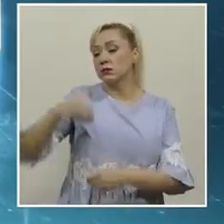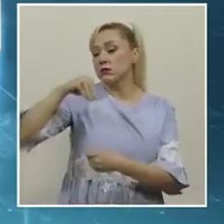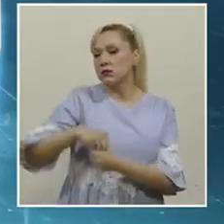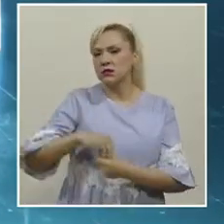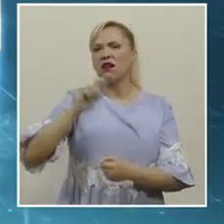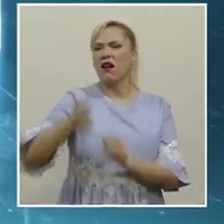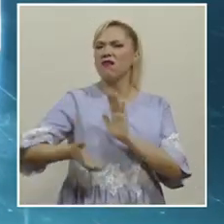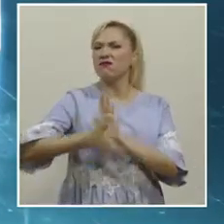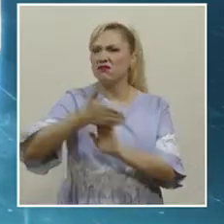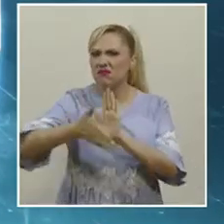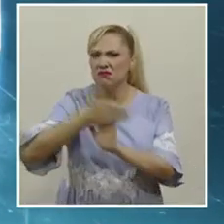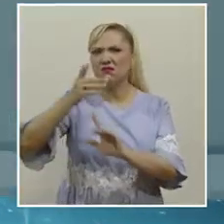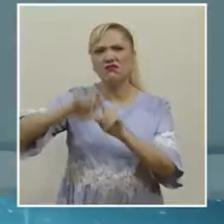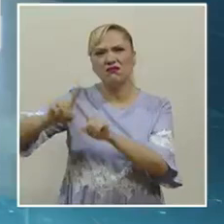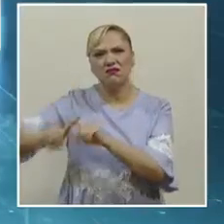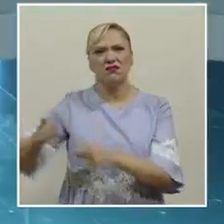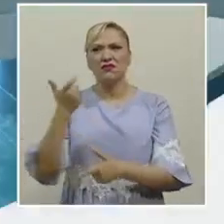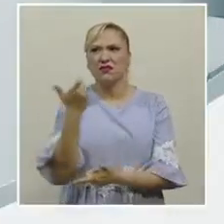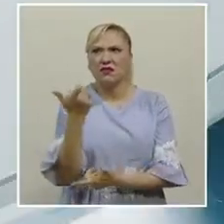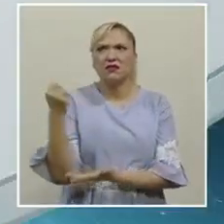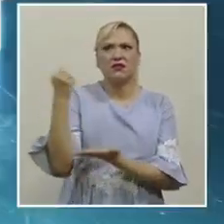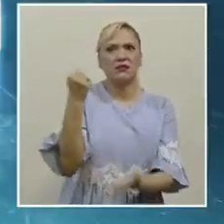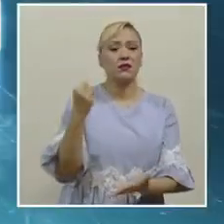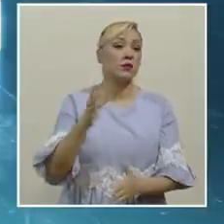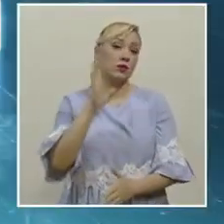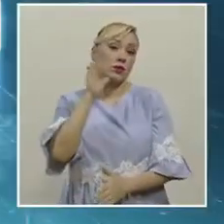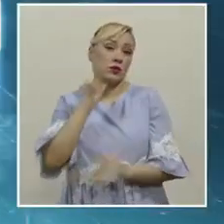gubernamentales como de seguridad nacional.